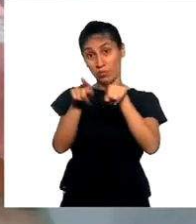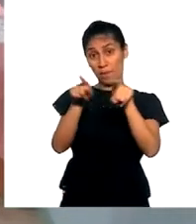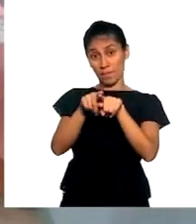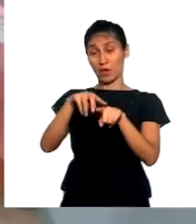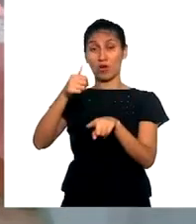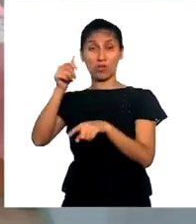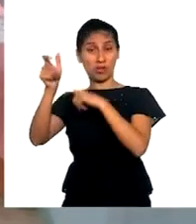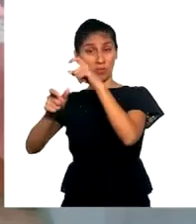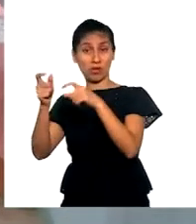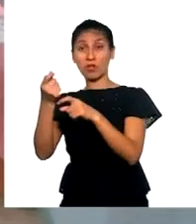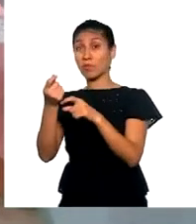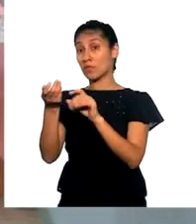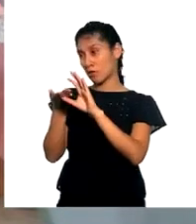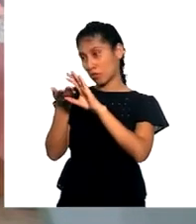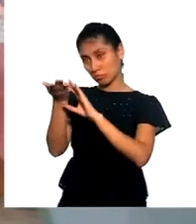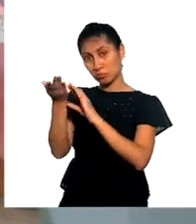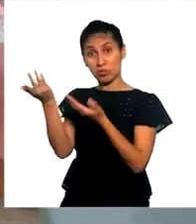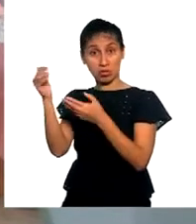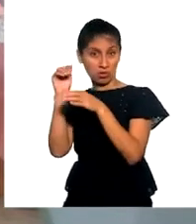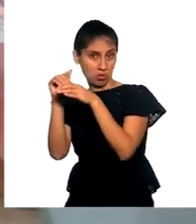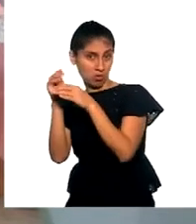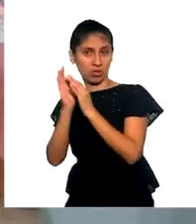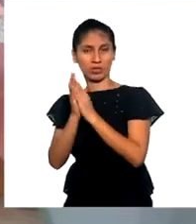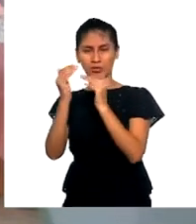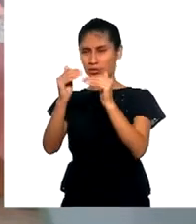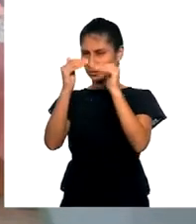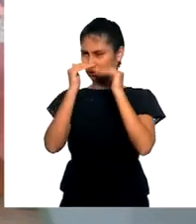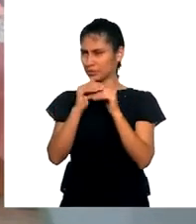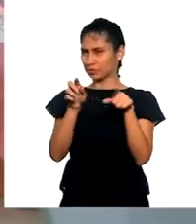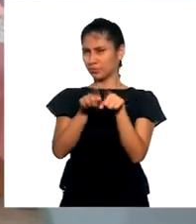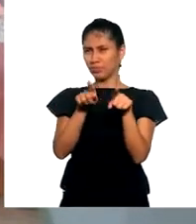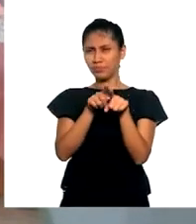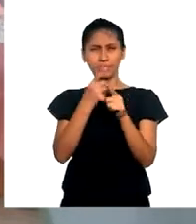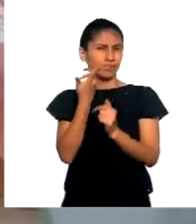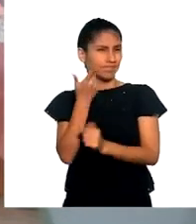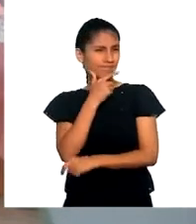de banca seguros y afp pero